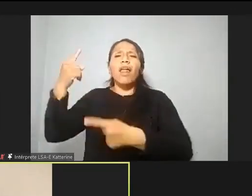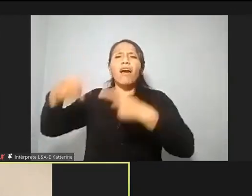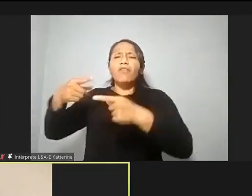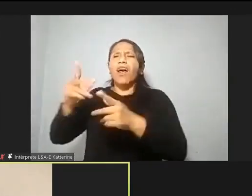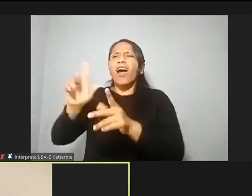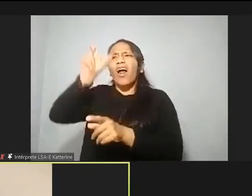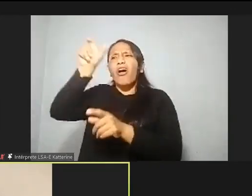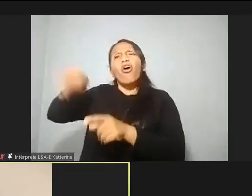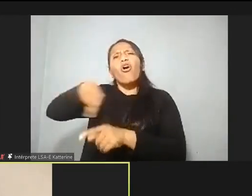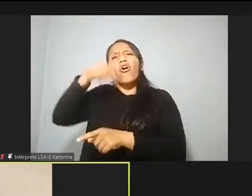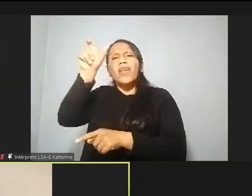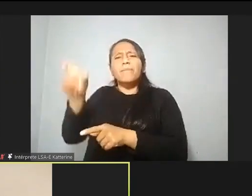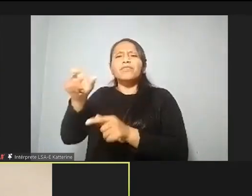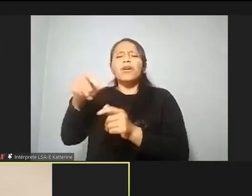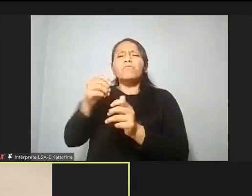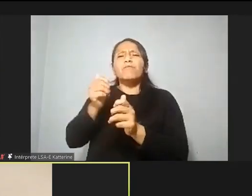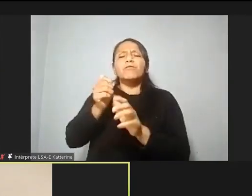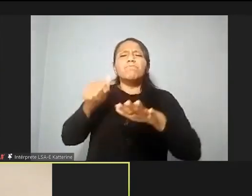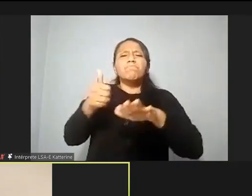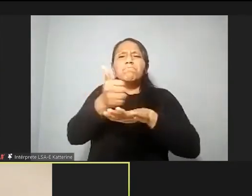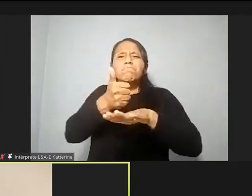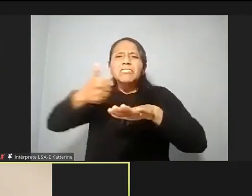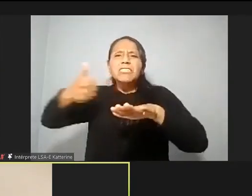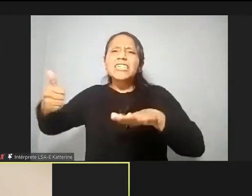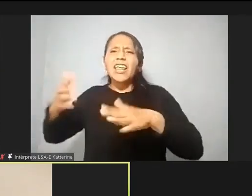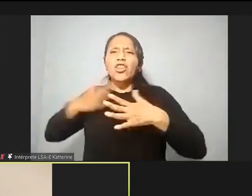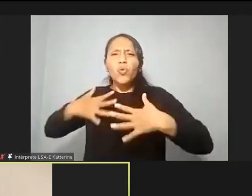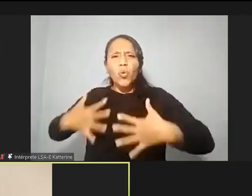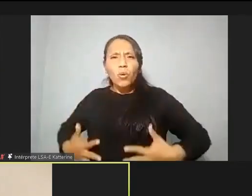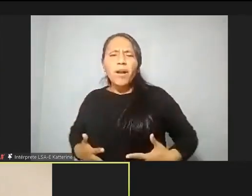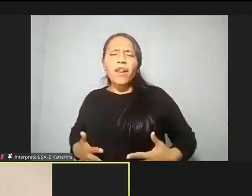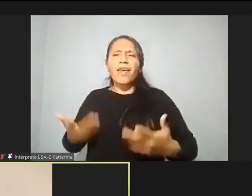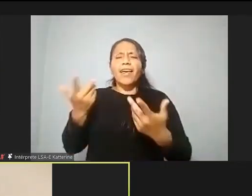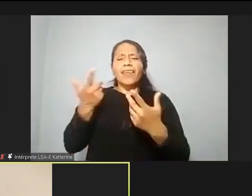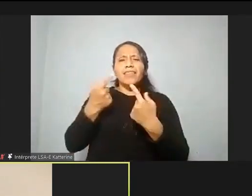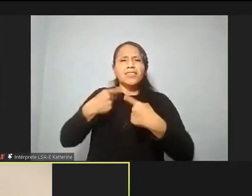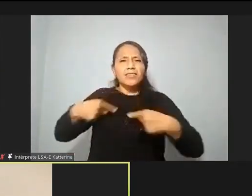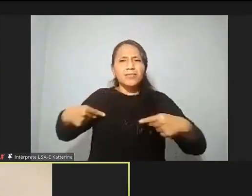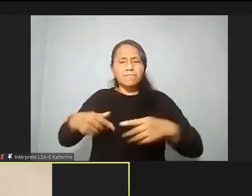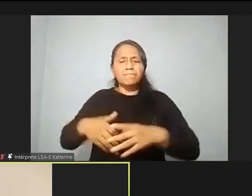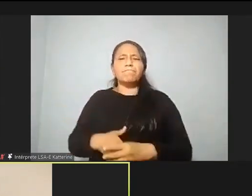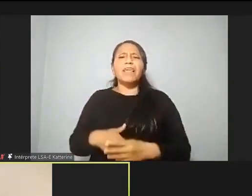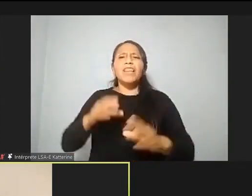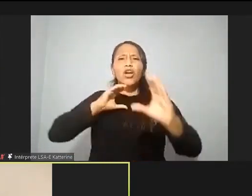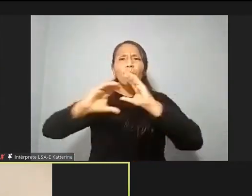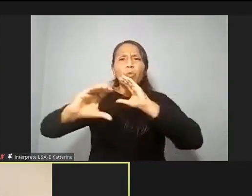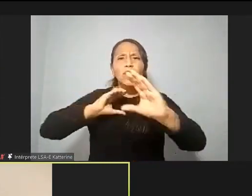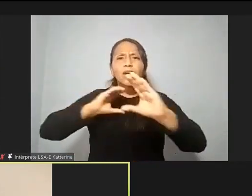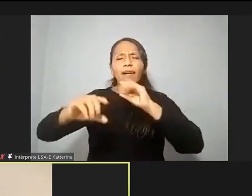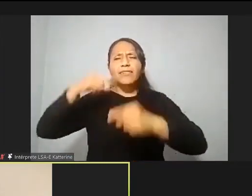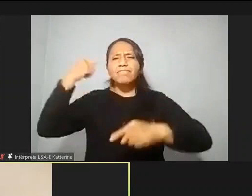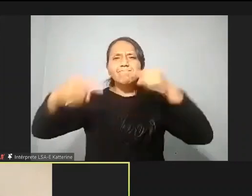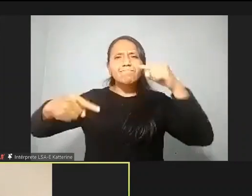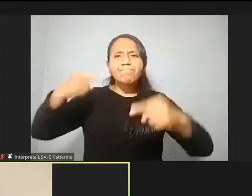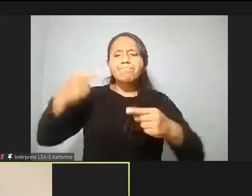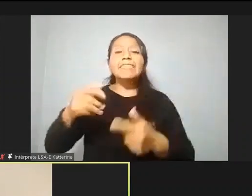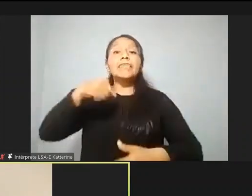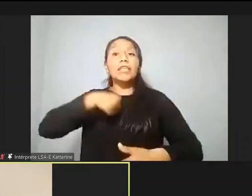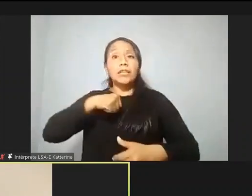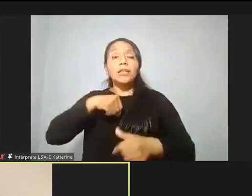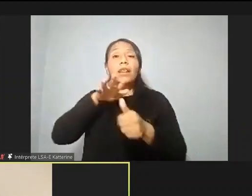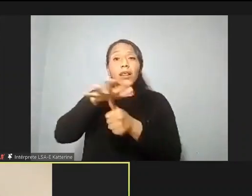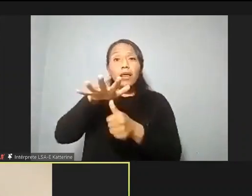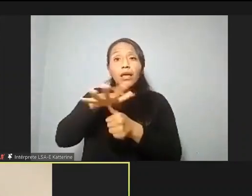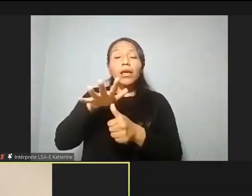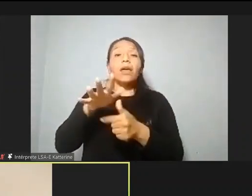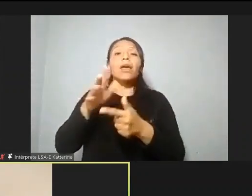ser disidente en su corporalidad, en sus formas de comportarse y ser, de comunicarse y por su identidad de género y